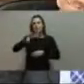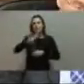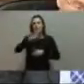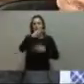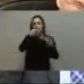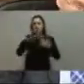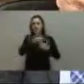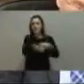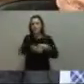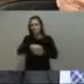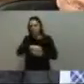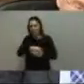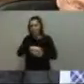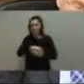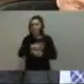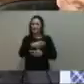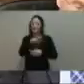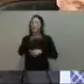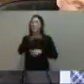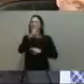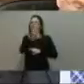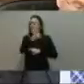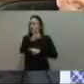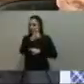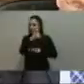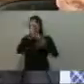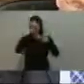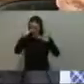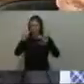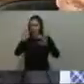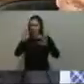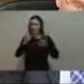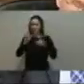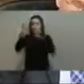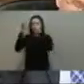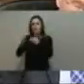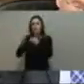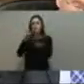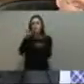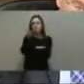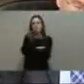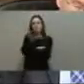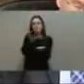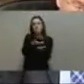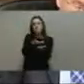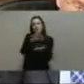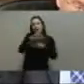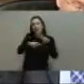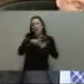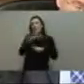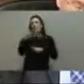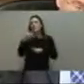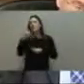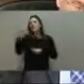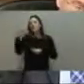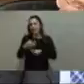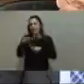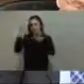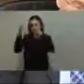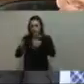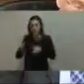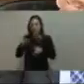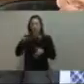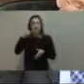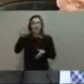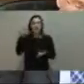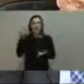falta por llegar, es usted quien a petición propia debiera haber tenido la decencia política de